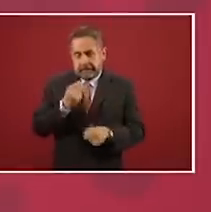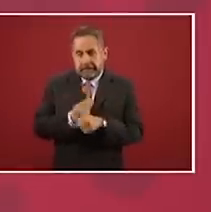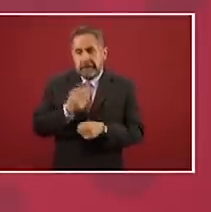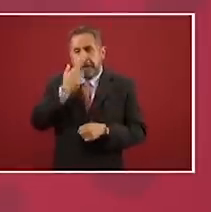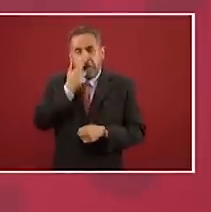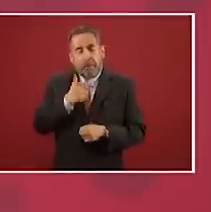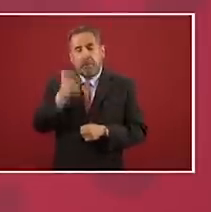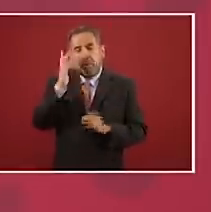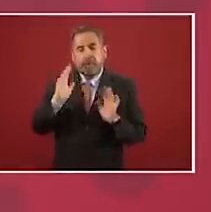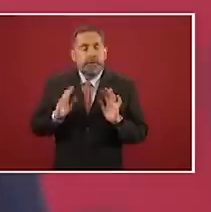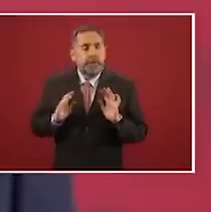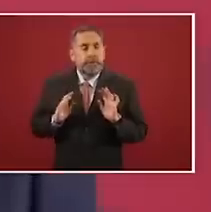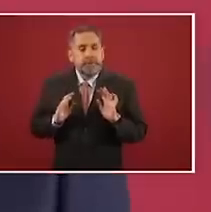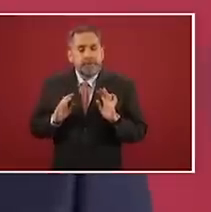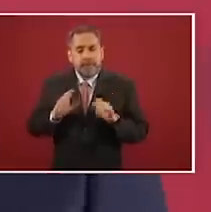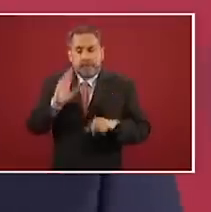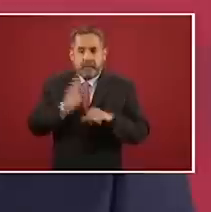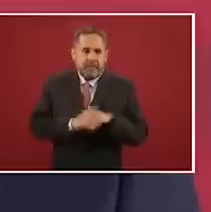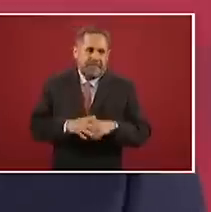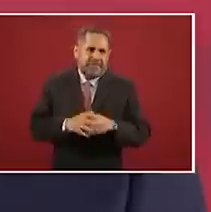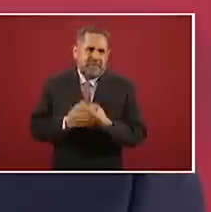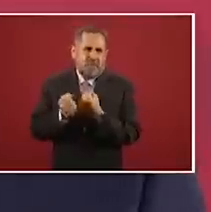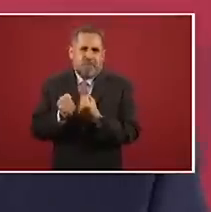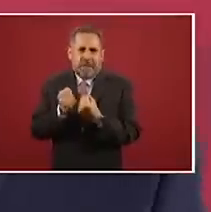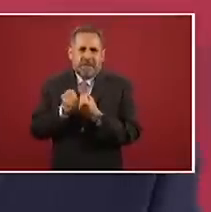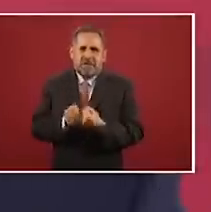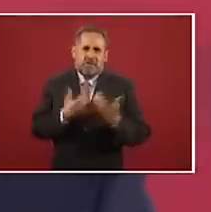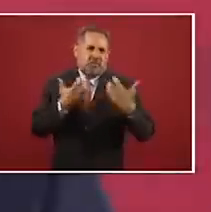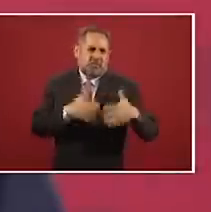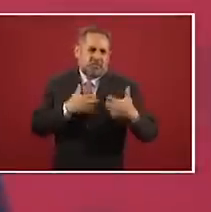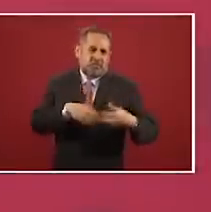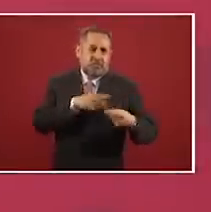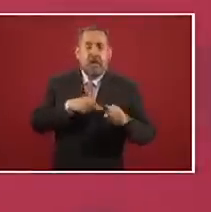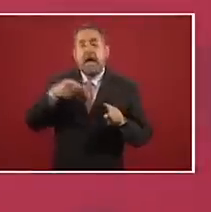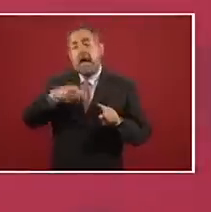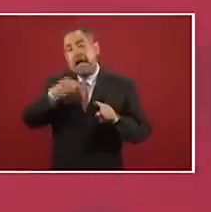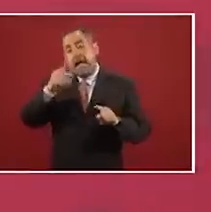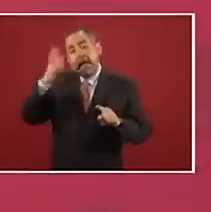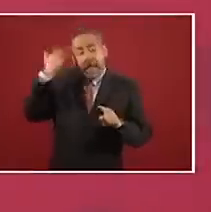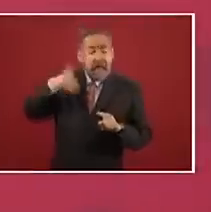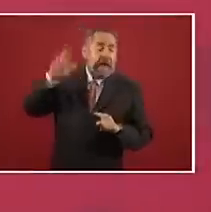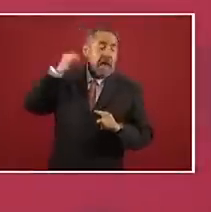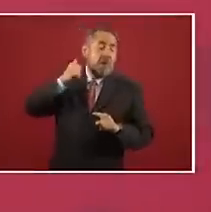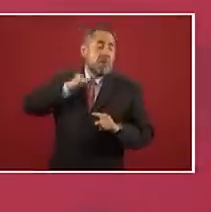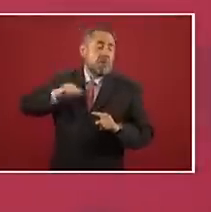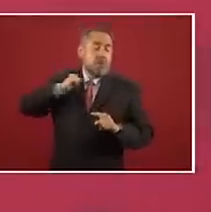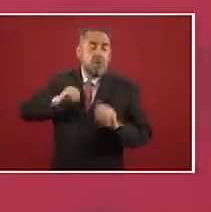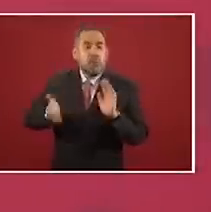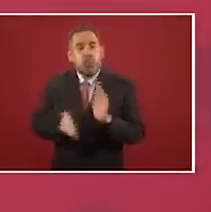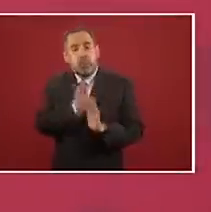mejor capacidad. Cuando se construyeron estas hidroeléctricas